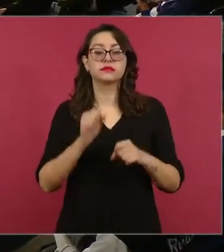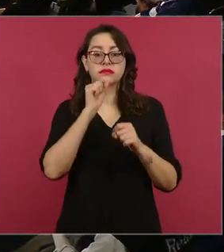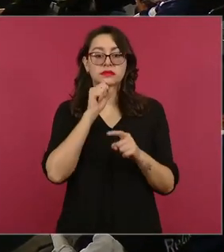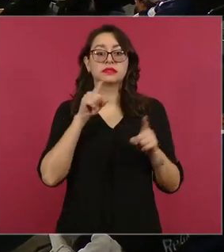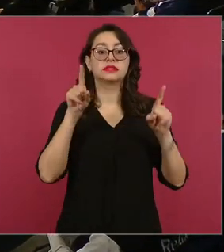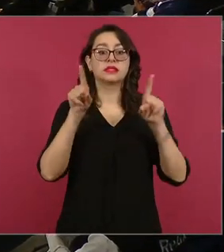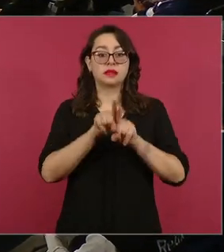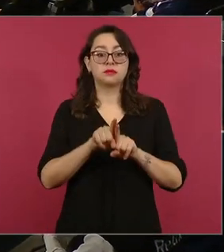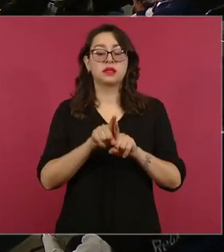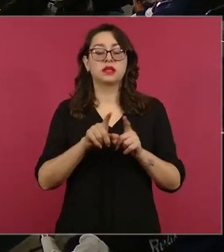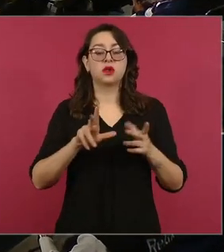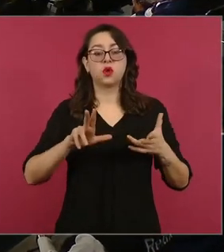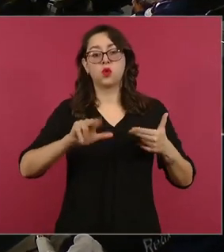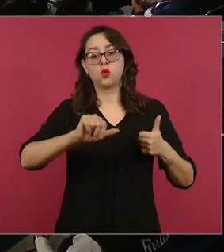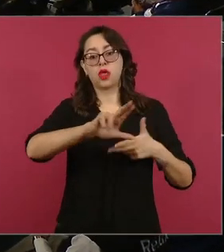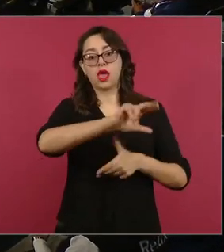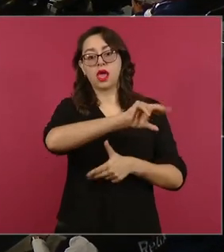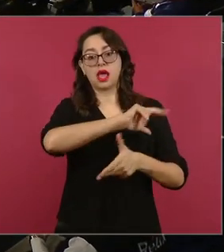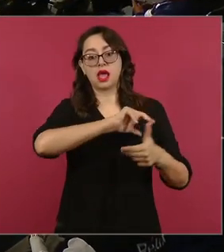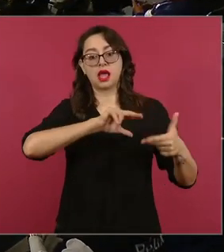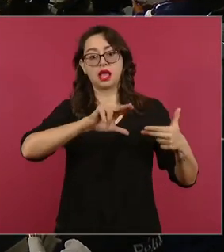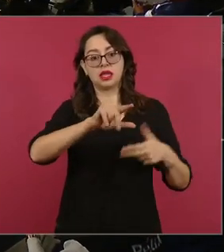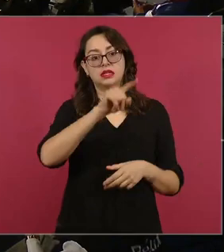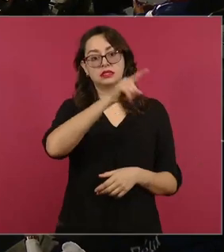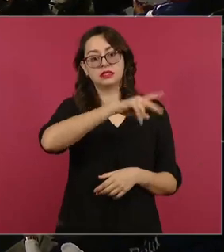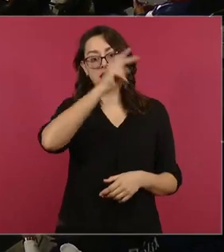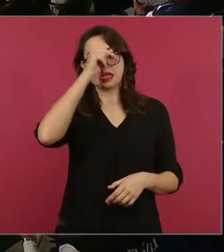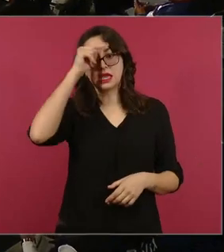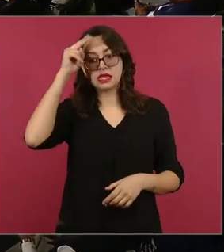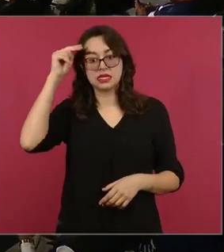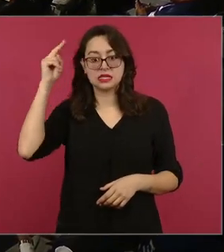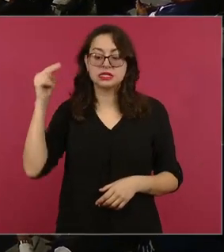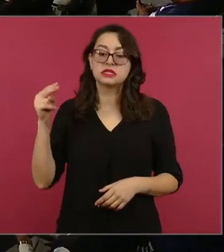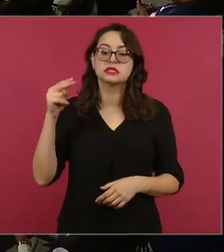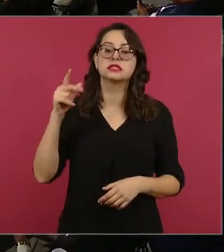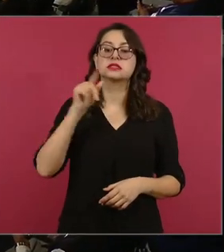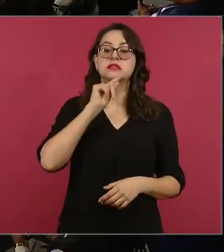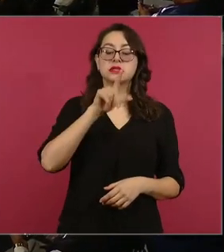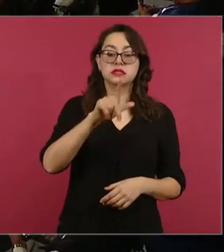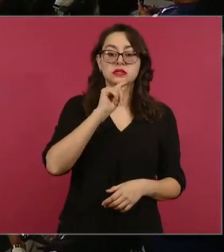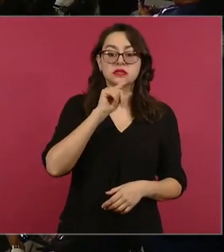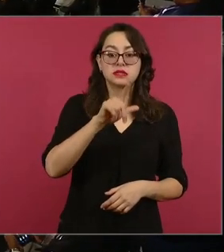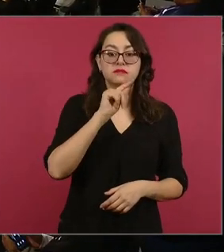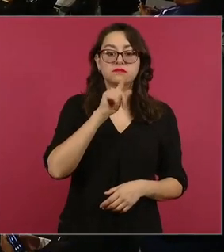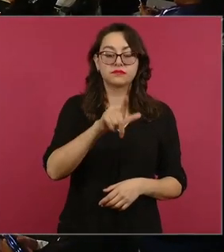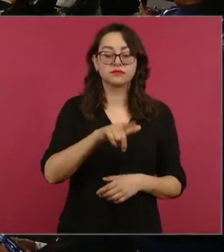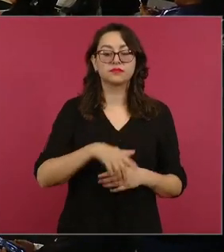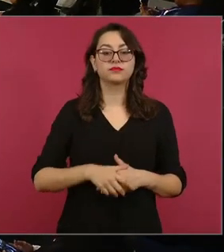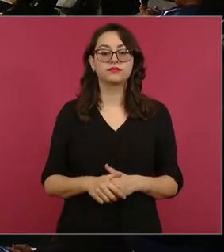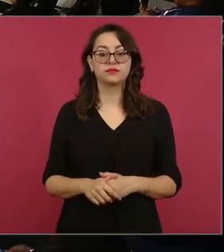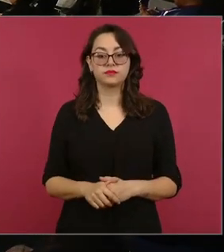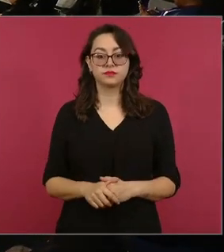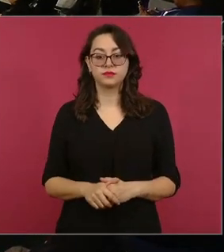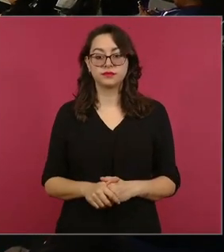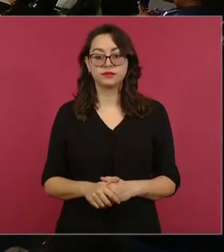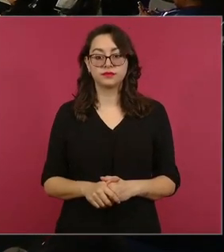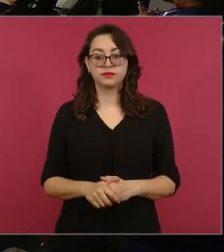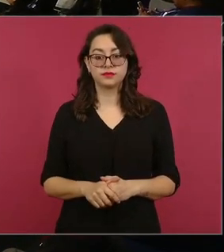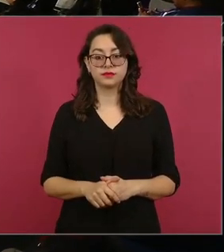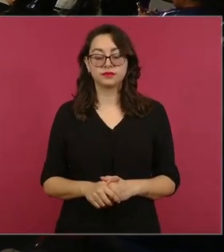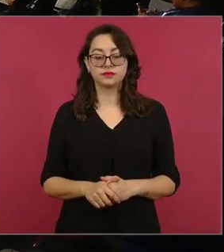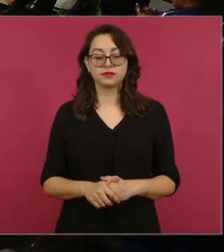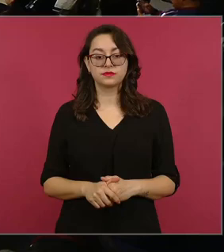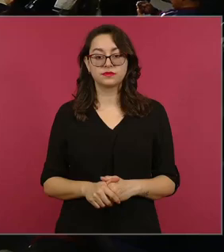huracán que afectó en Nayarit y en Jalisco. Tiene ella el